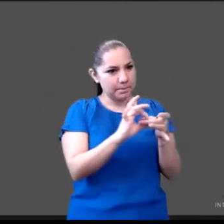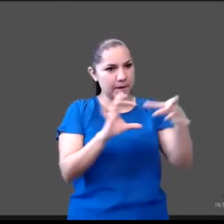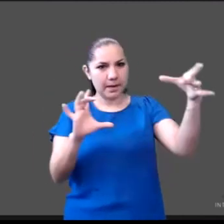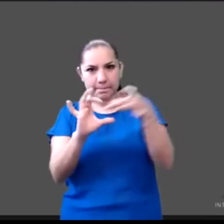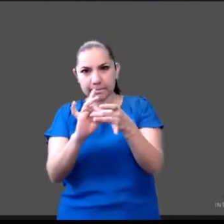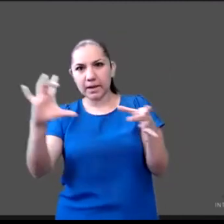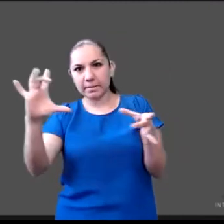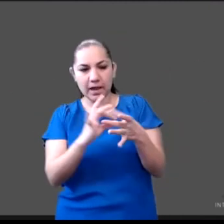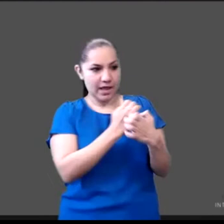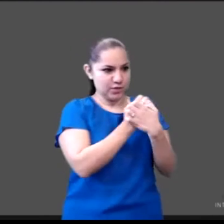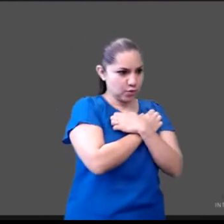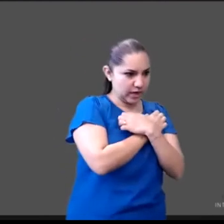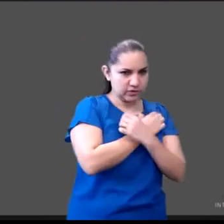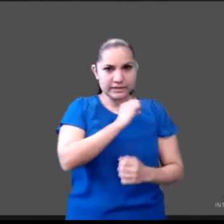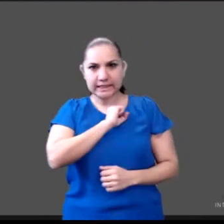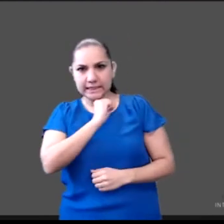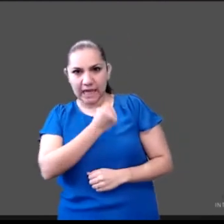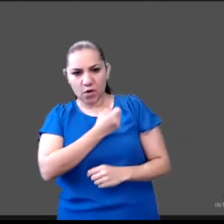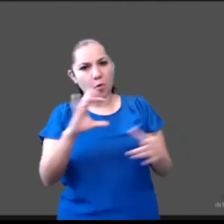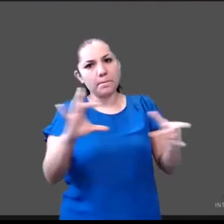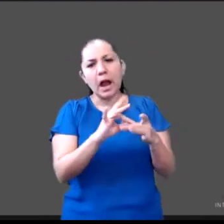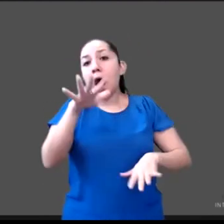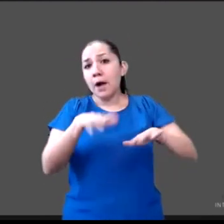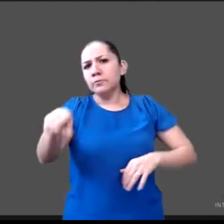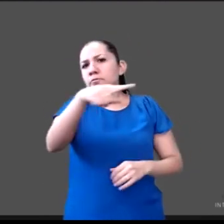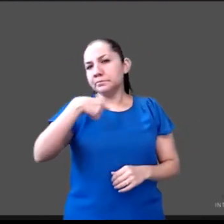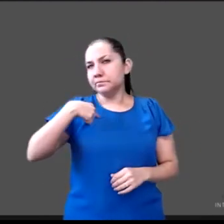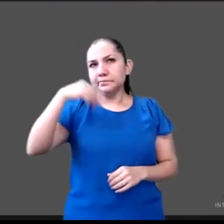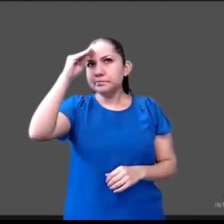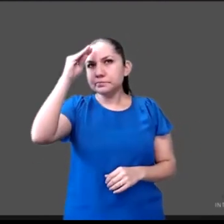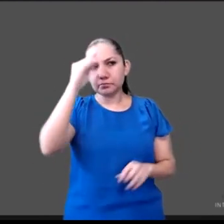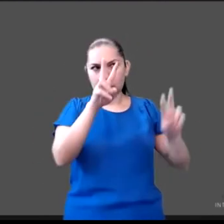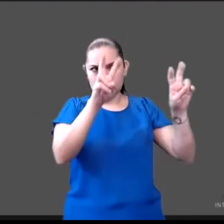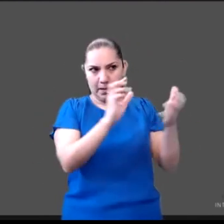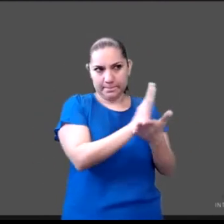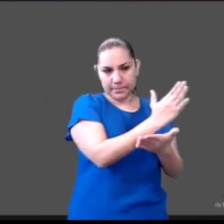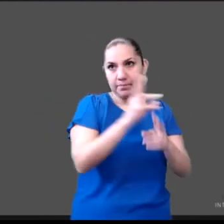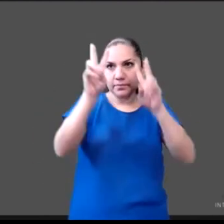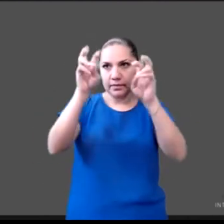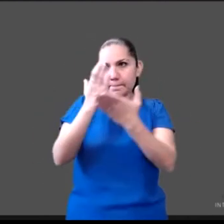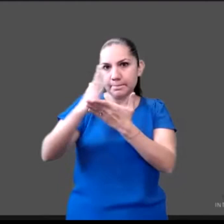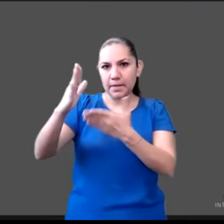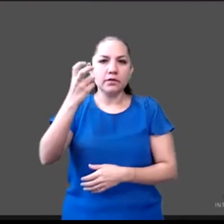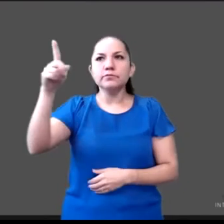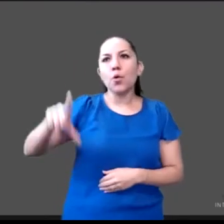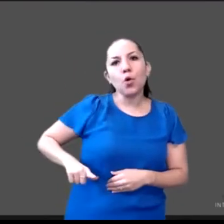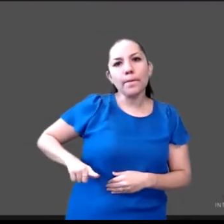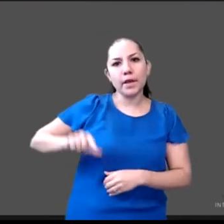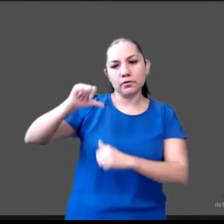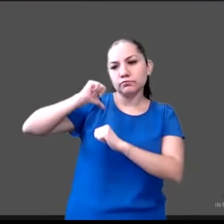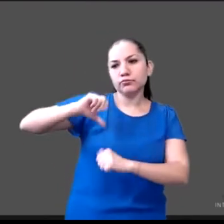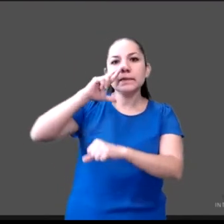nosotros los hemos dividido artificialmente porque así construimos pues al Estado mexicano y así se construyen las disciplinas de conocimiento, pero